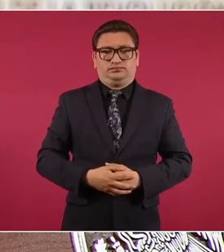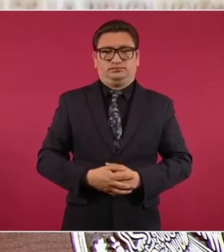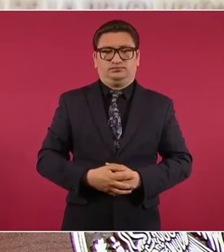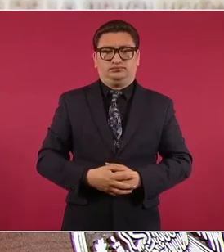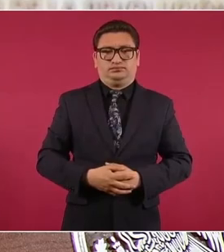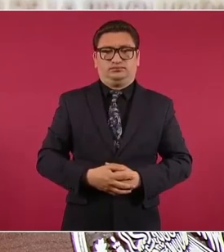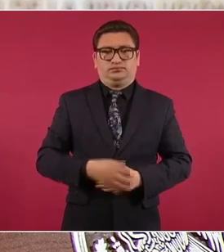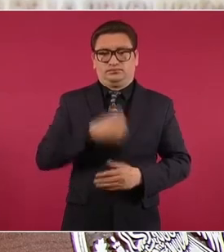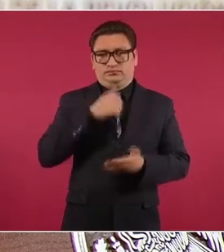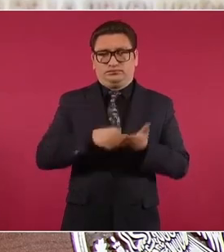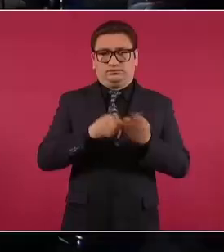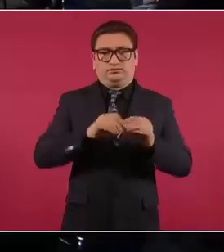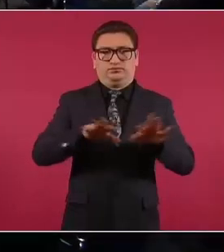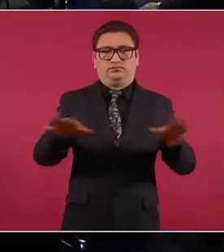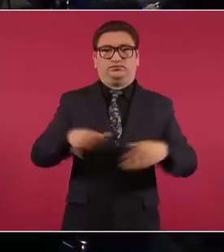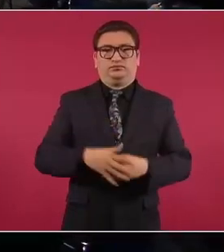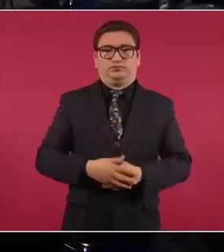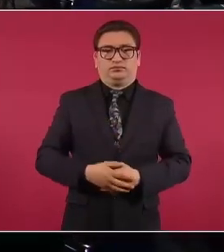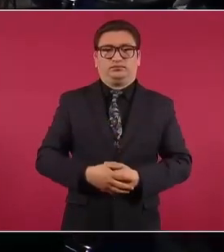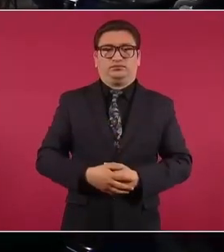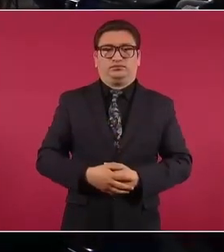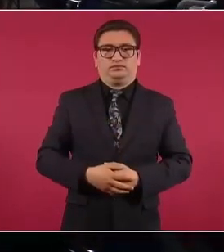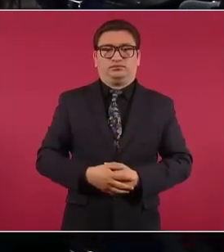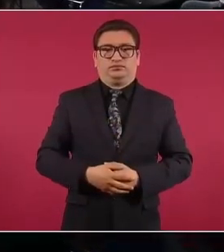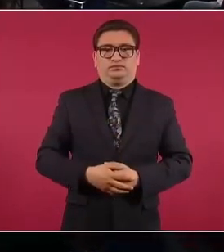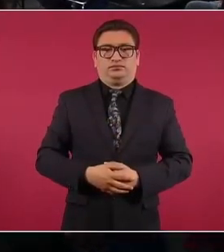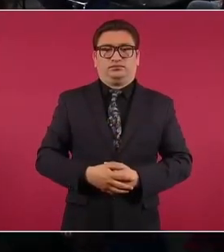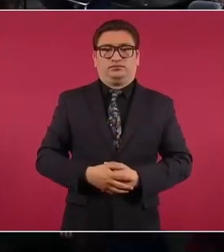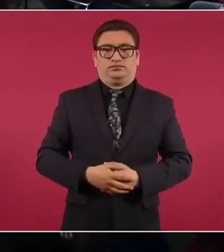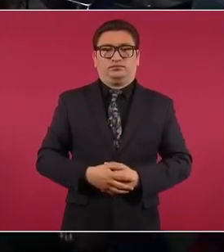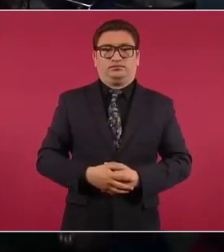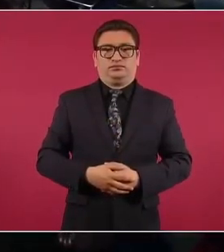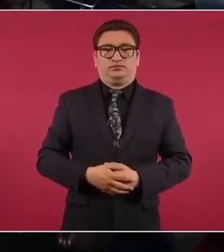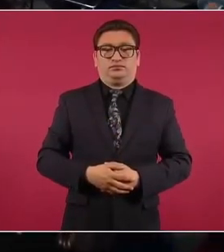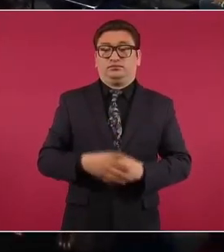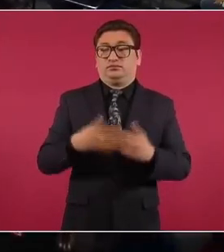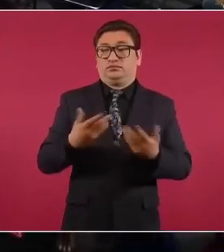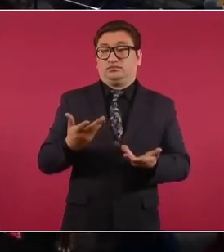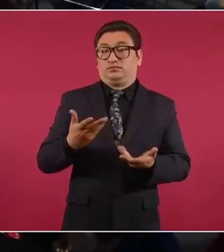Es que se motiva, subirla, pero no da razones, ¿no? Pero pues